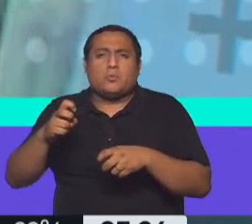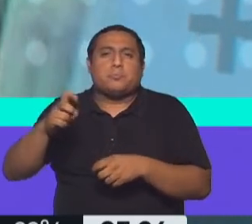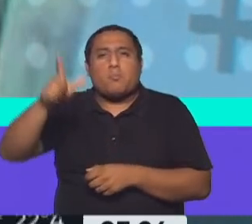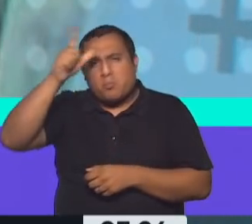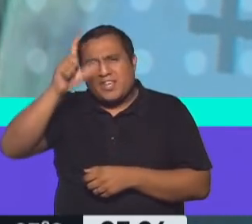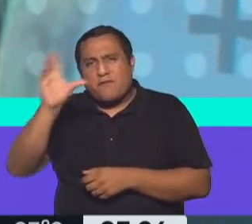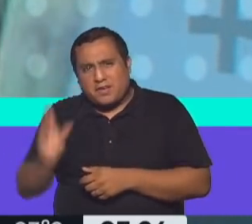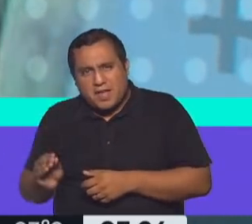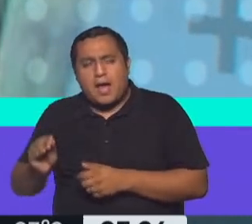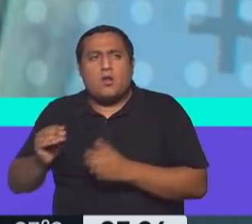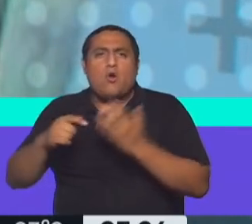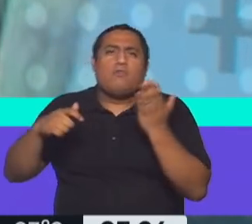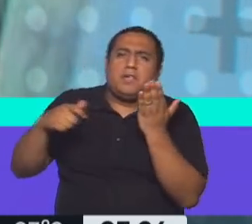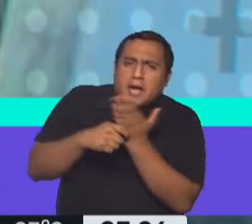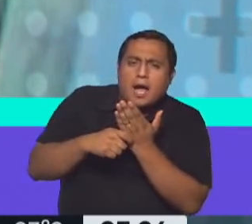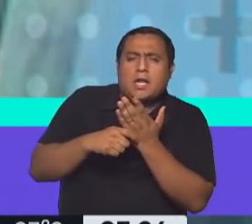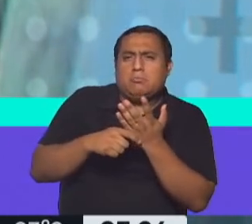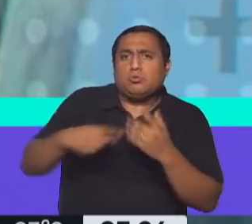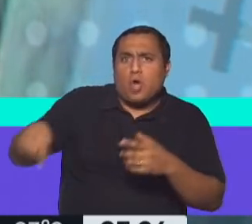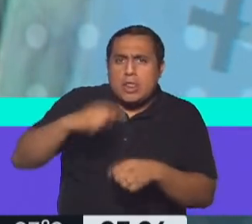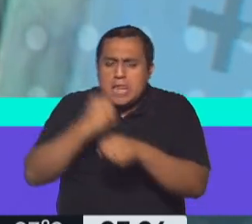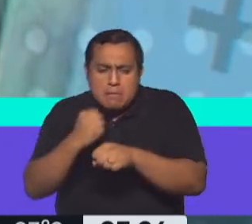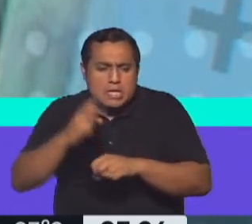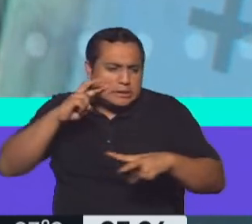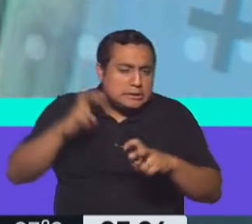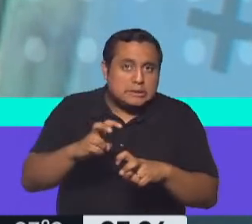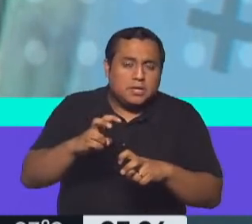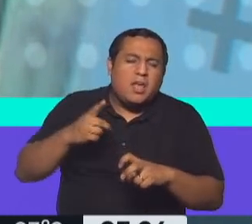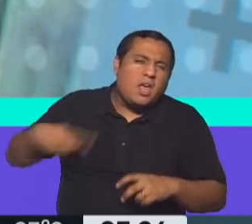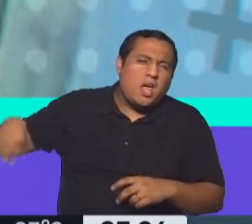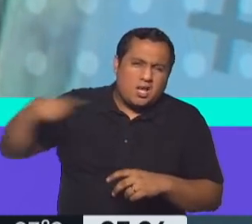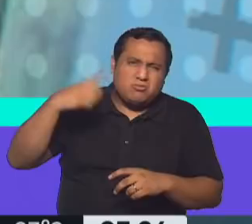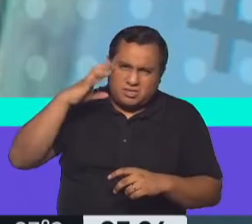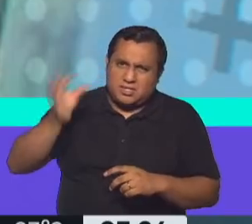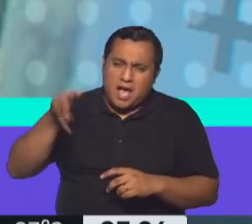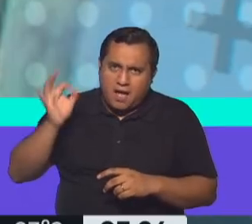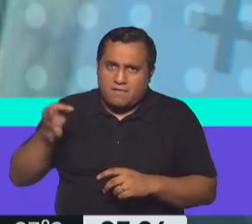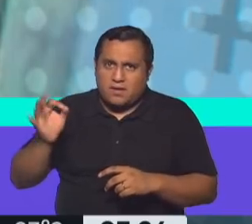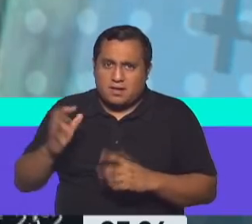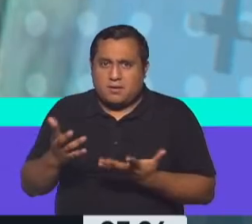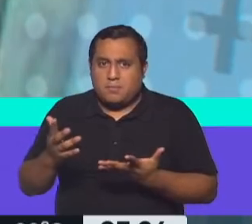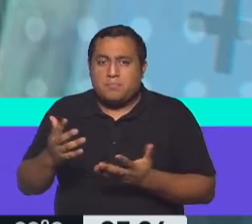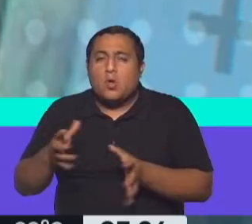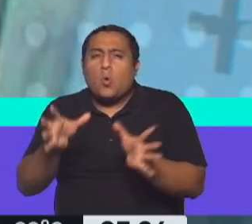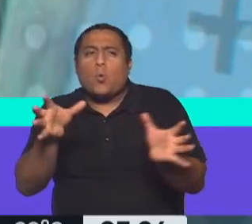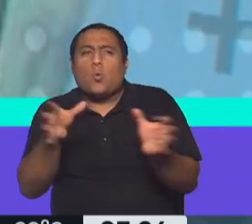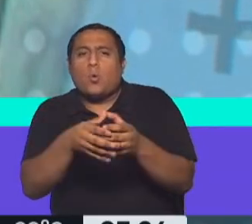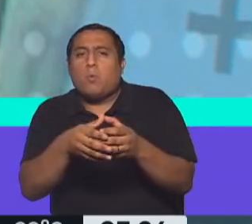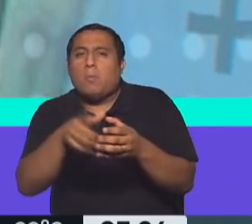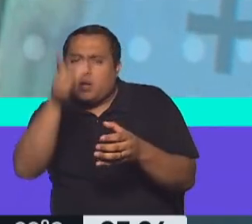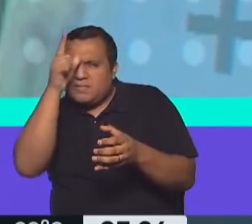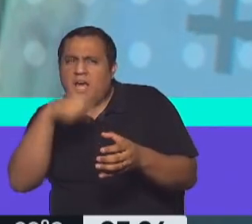y los fiscales que están trabajando en la causa, saben a qué se dedicaba este grupo delictivo